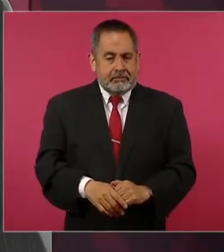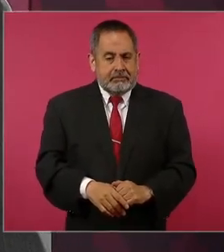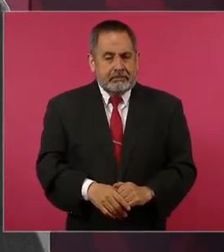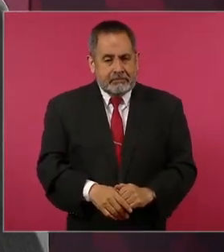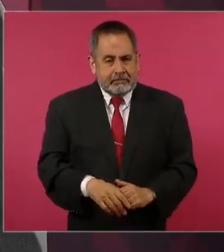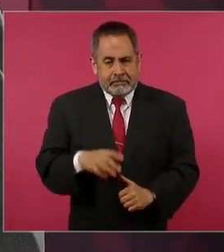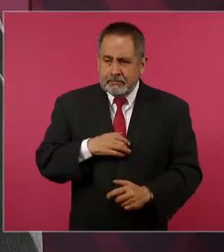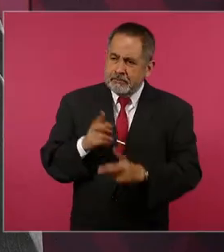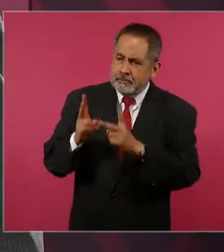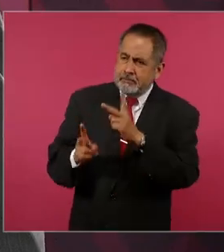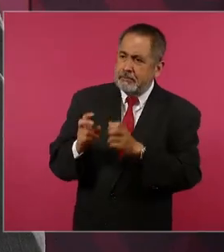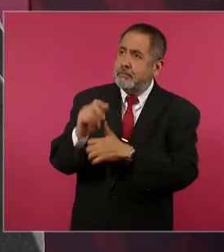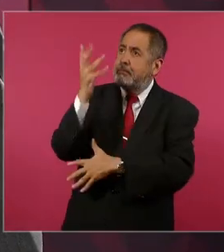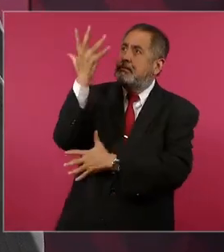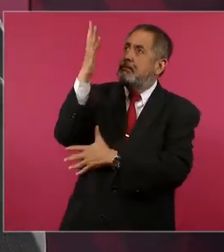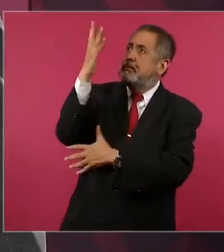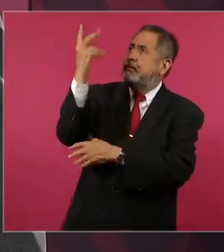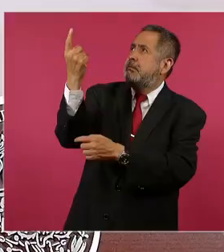platicar con los árboles,